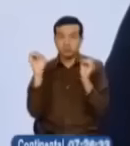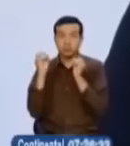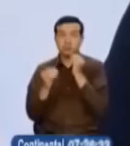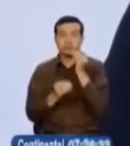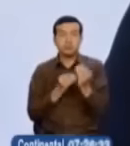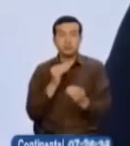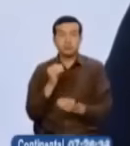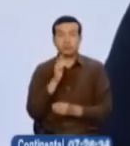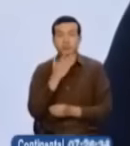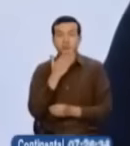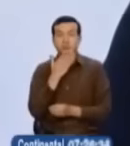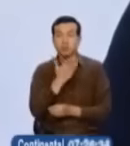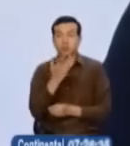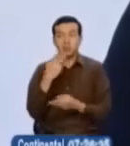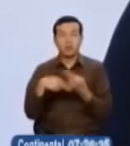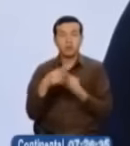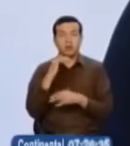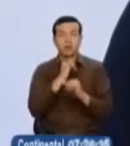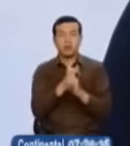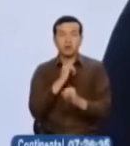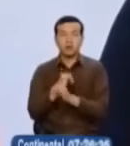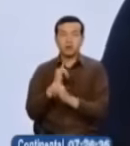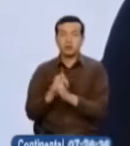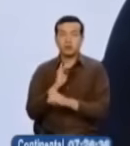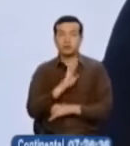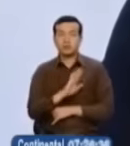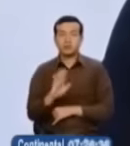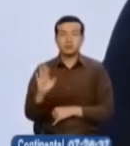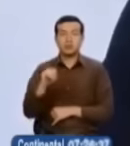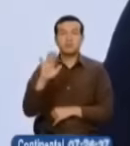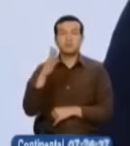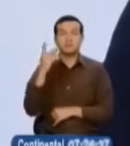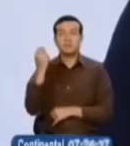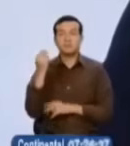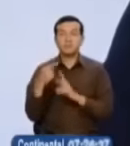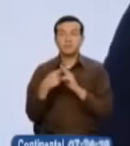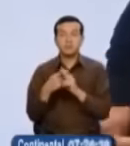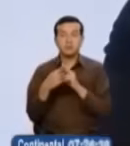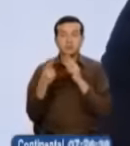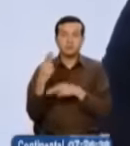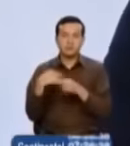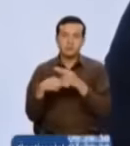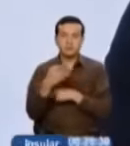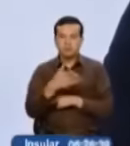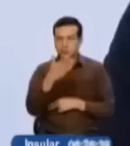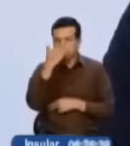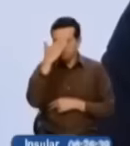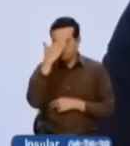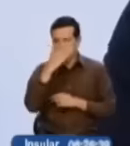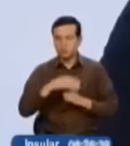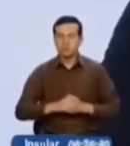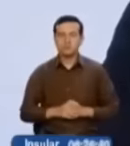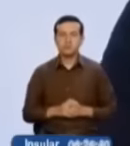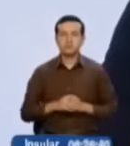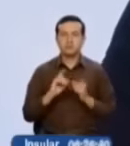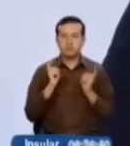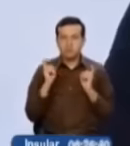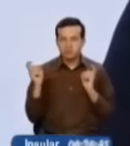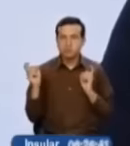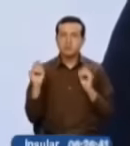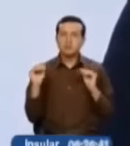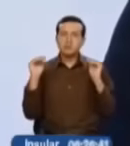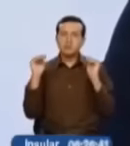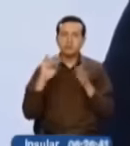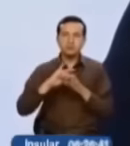por las condiciones propias del mercado es que las instituciones tienden a dar mucho crédito al sector comercial, que como tú manifestabas, por la rotación, por el